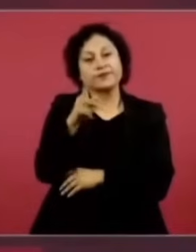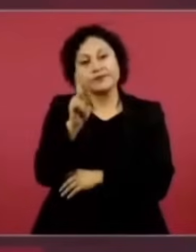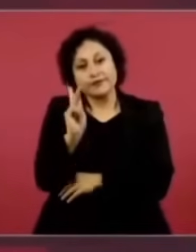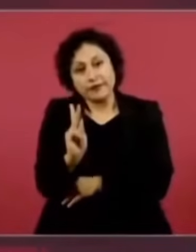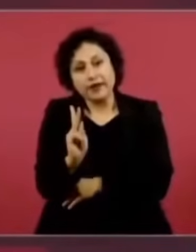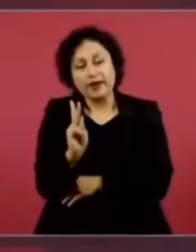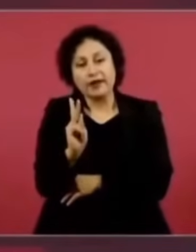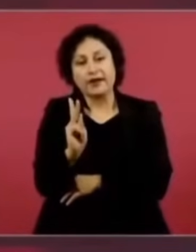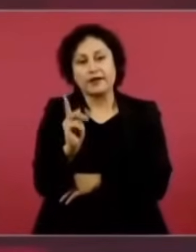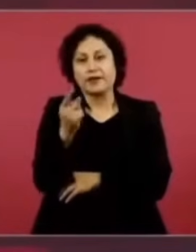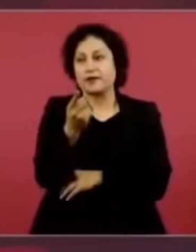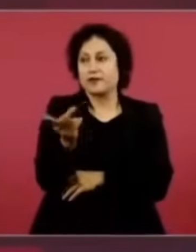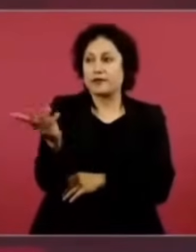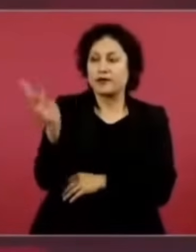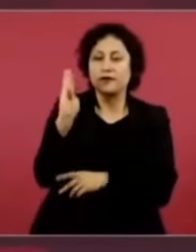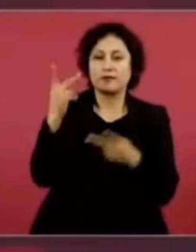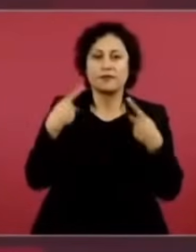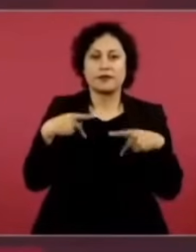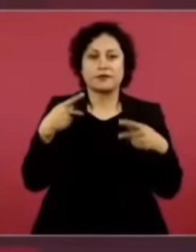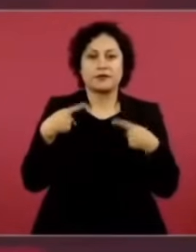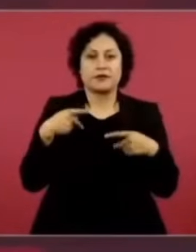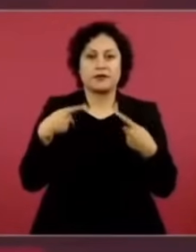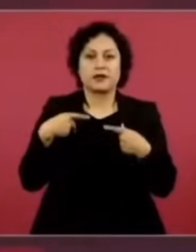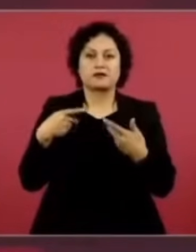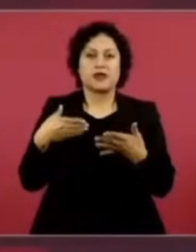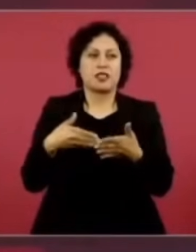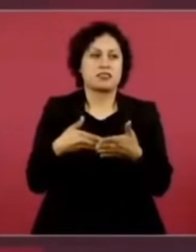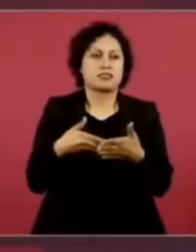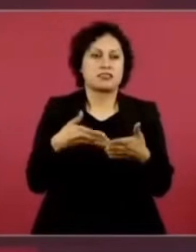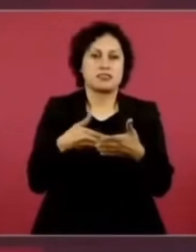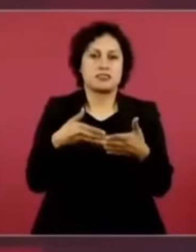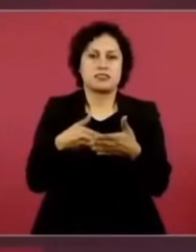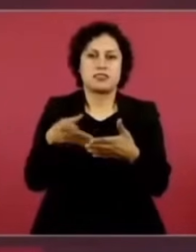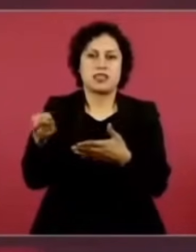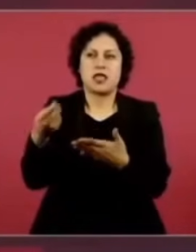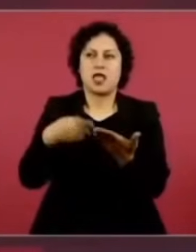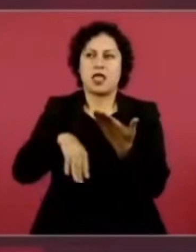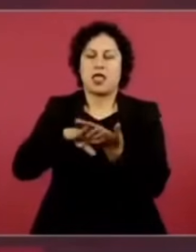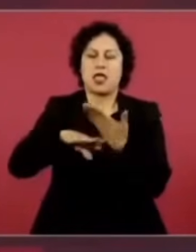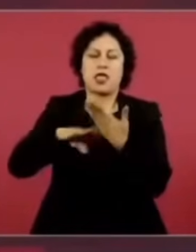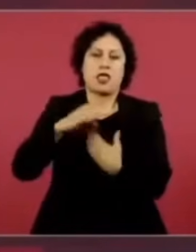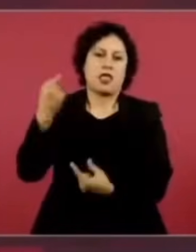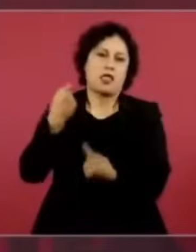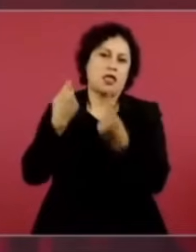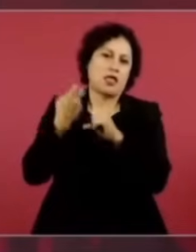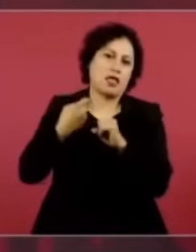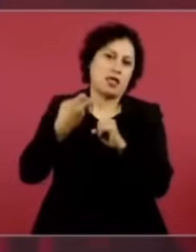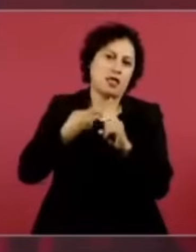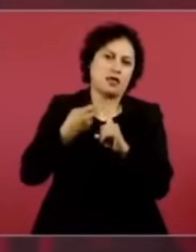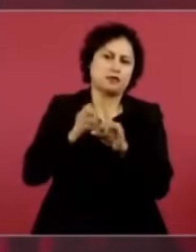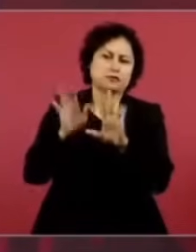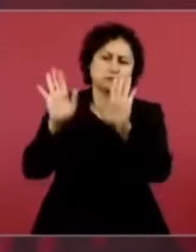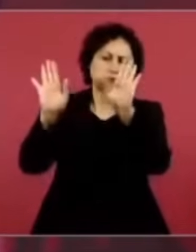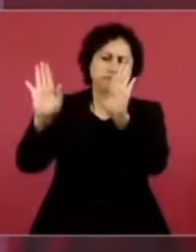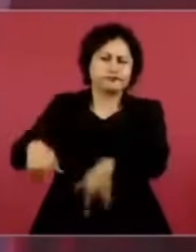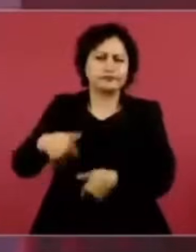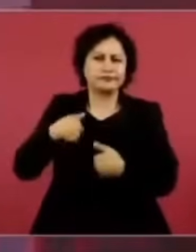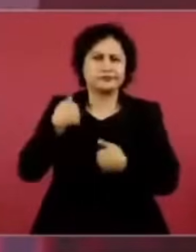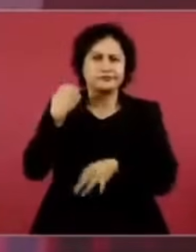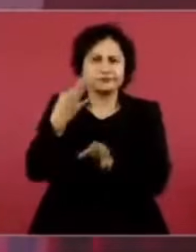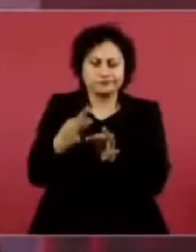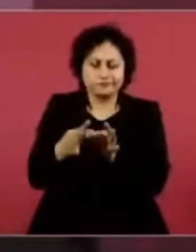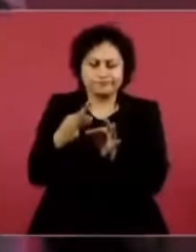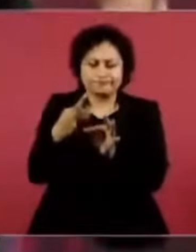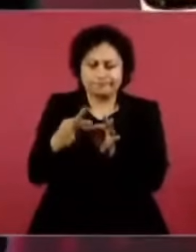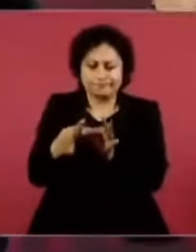todos los bloqueos, hemos podido, ¿no?, irlo consolidando. Y ya cuando termine nuestro